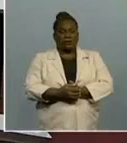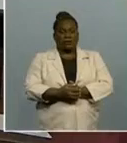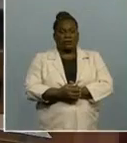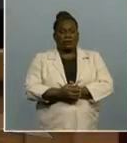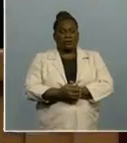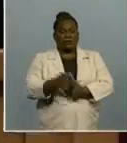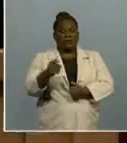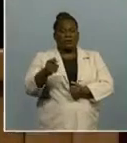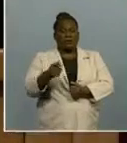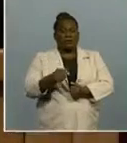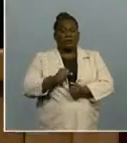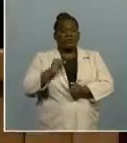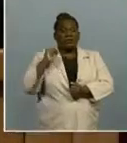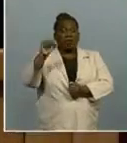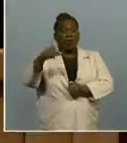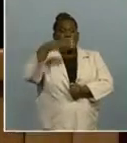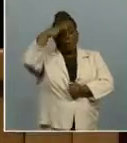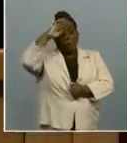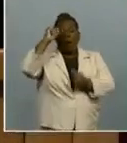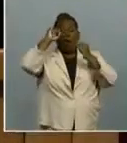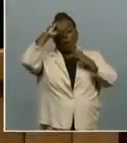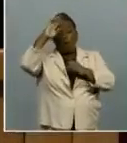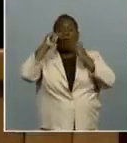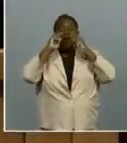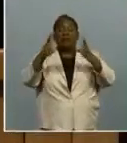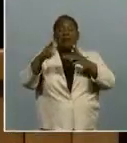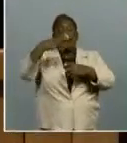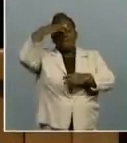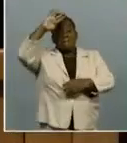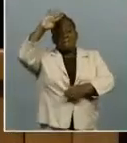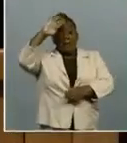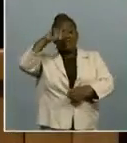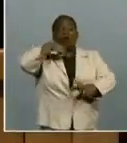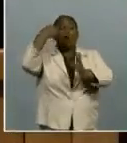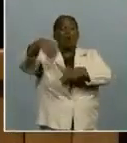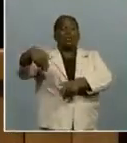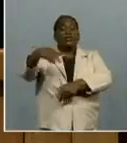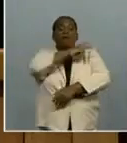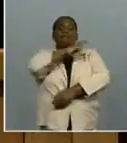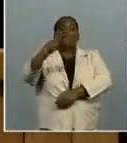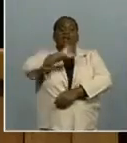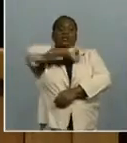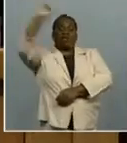somos cuba una viva patria o muerte venceremos